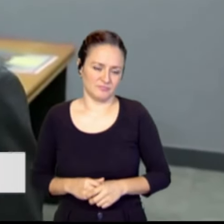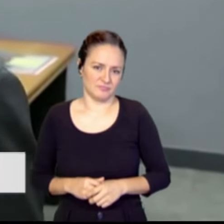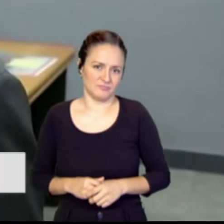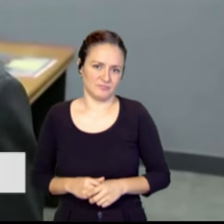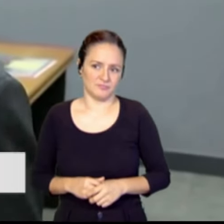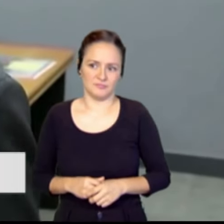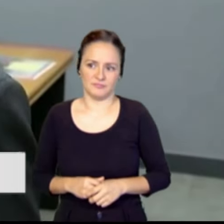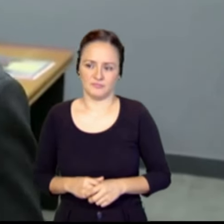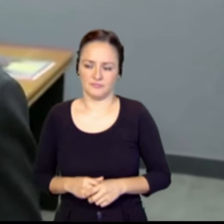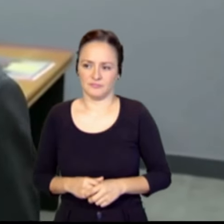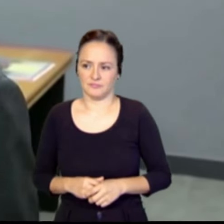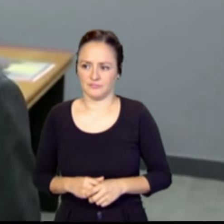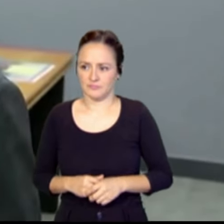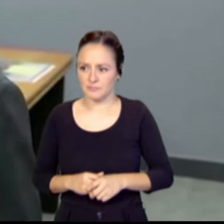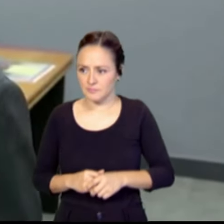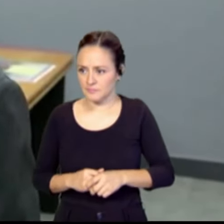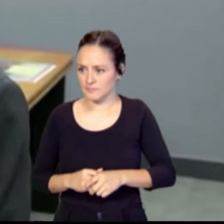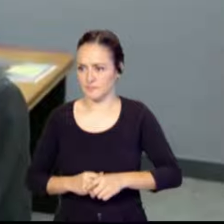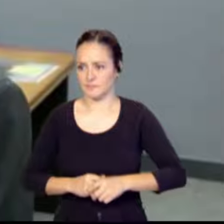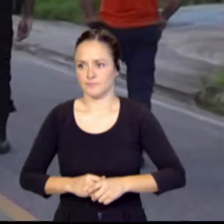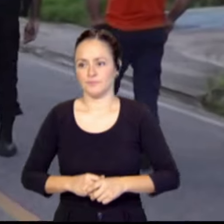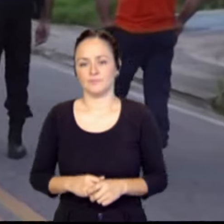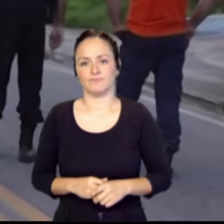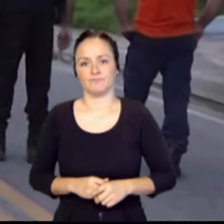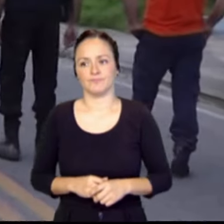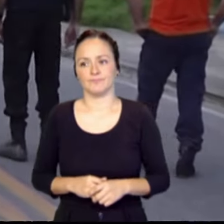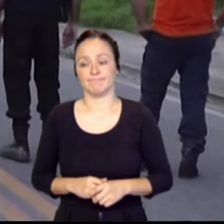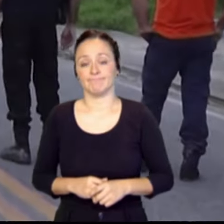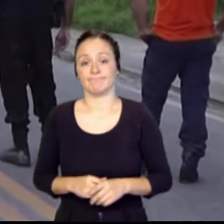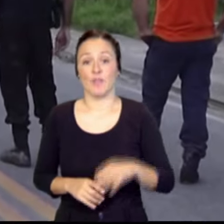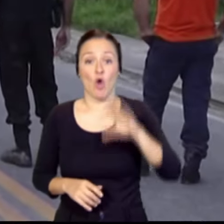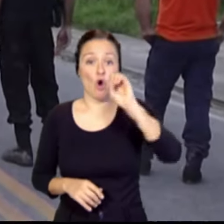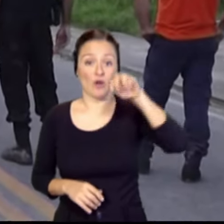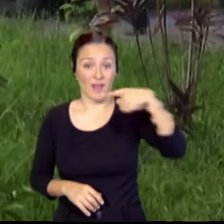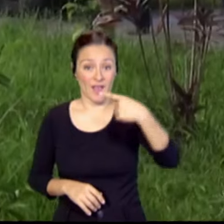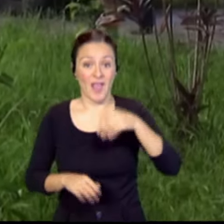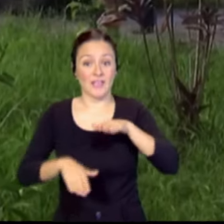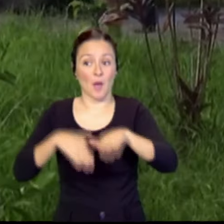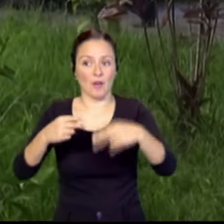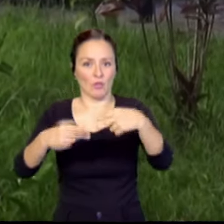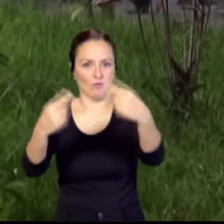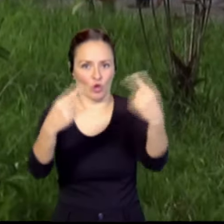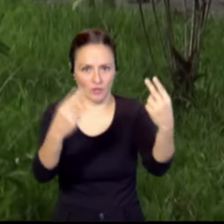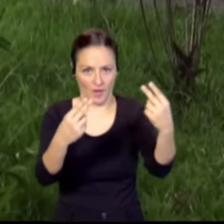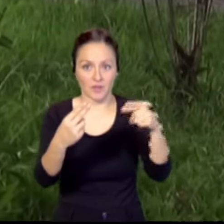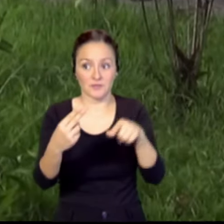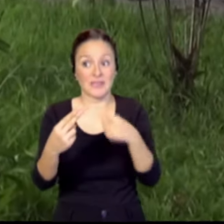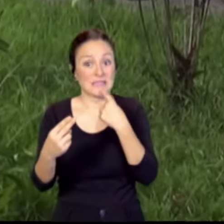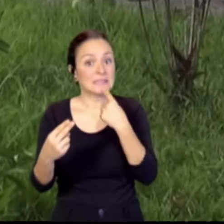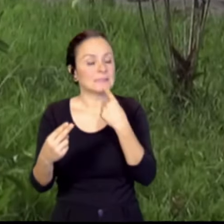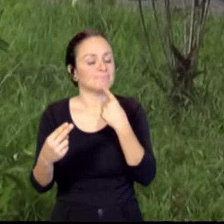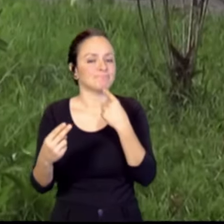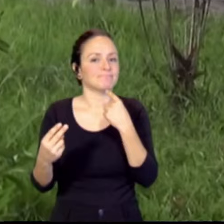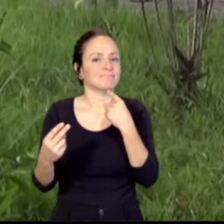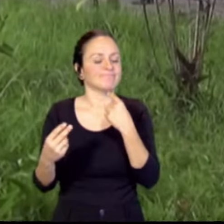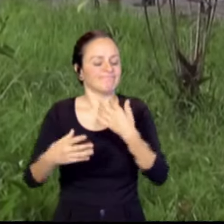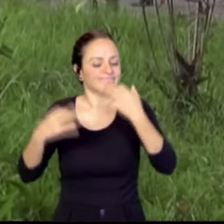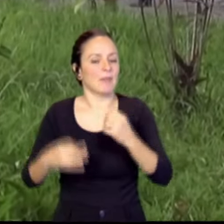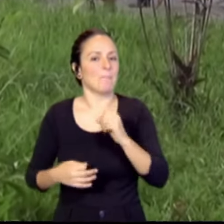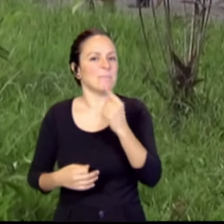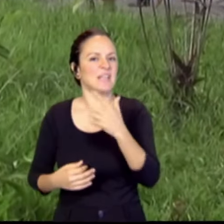que provavelmente F falta de alimento y de água la ong caminando fronteras asegura que al menos 100 personas han